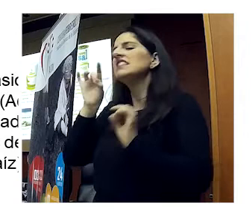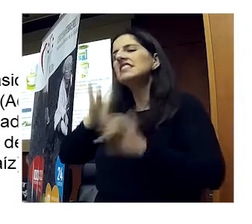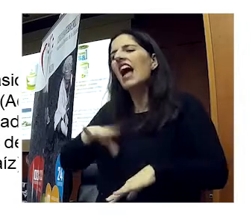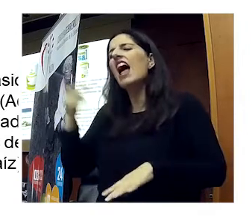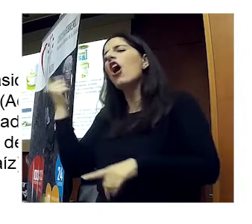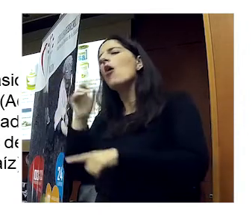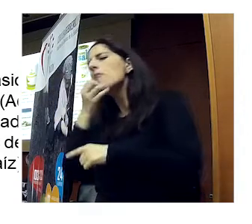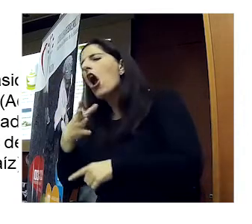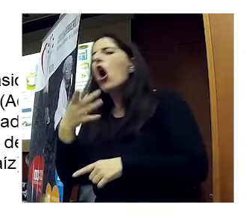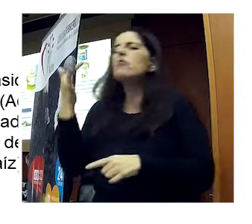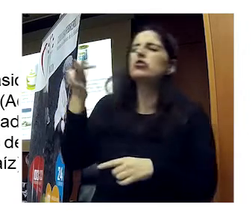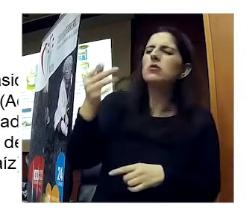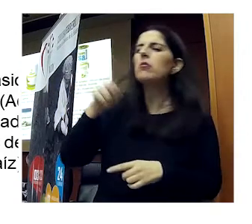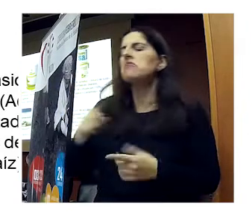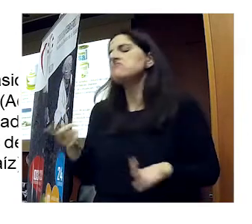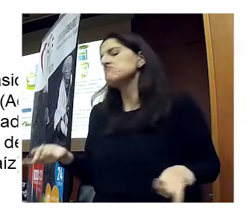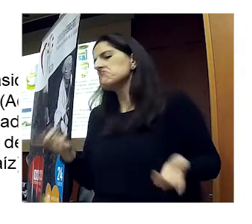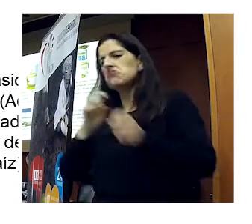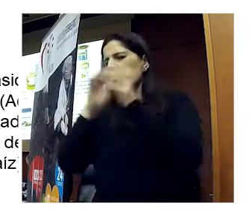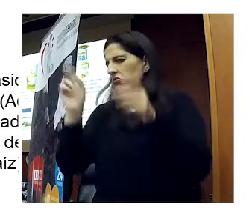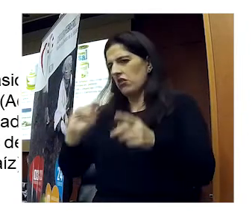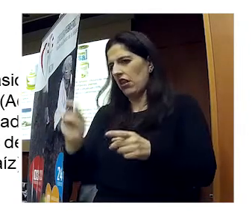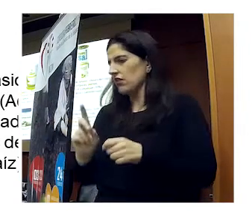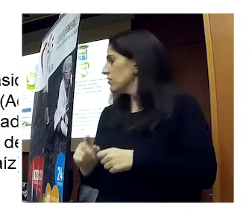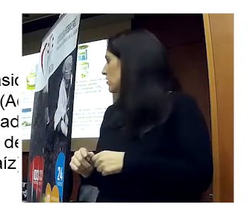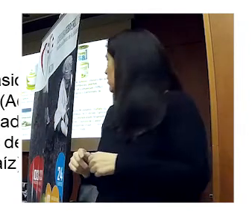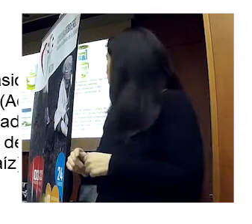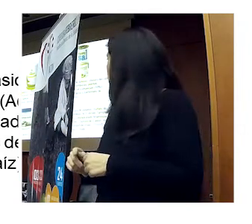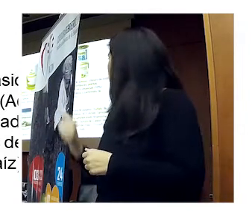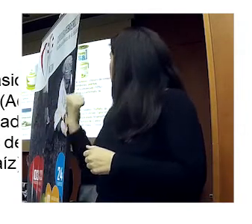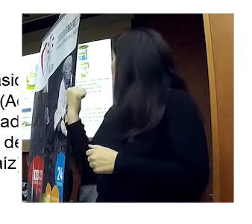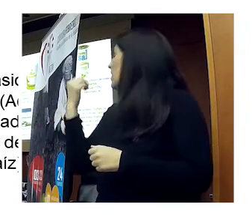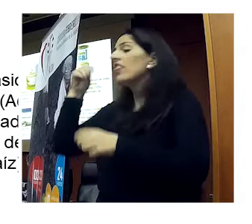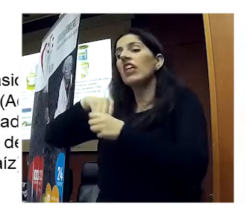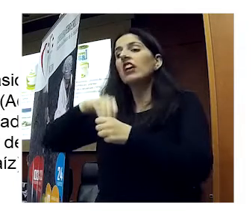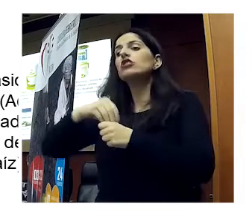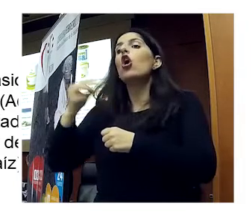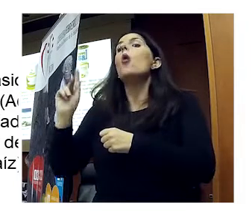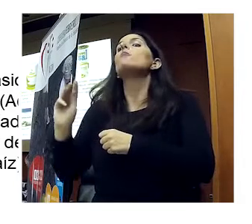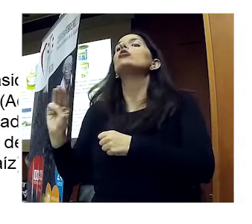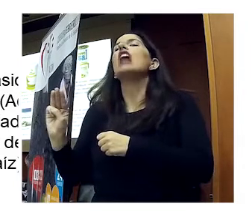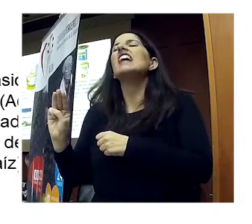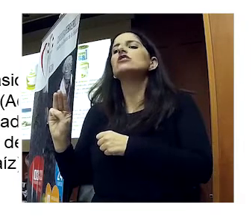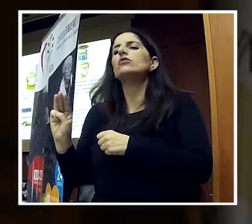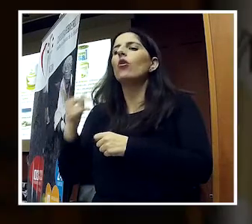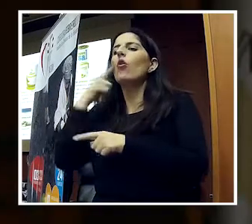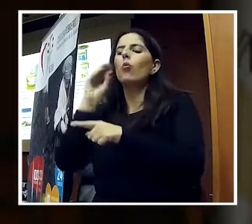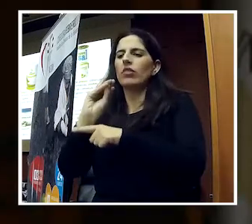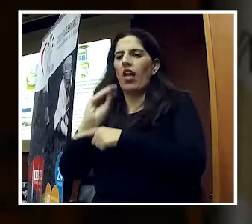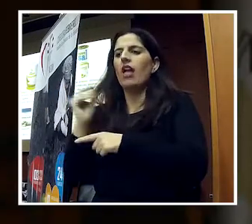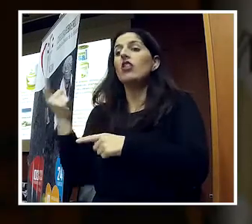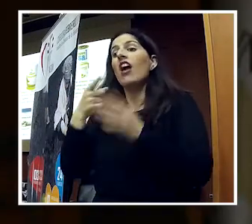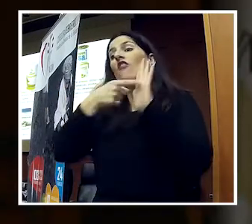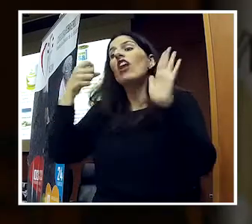menos nocivas, desde luego tienen menos sodio, pero fijaros la mayoría de ellas lo que tienen, cloruro potásico, y cuidado con el potasio. Es bueno tomar una